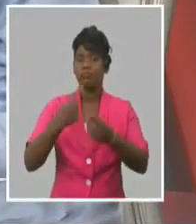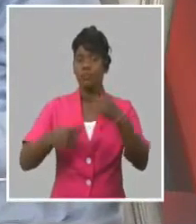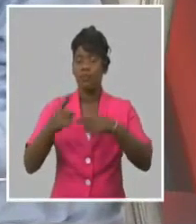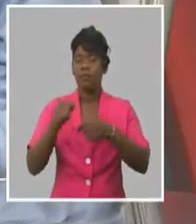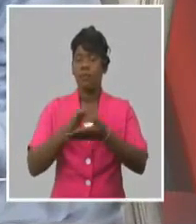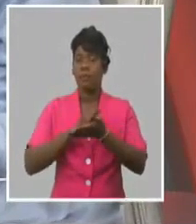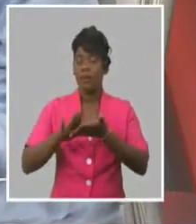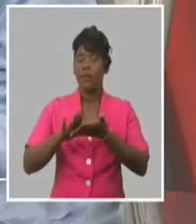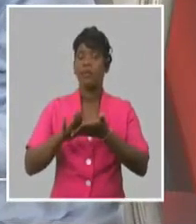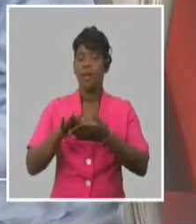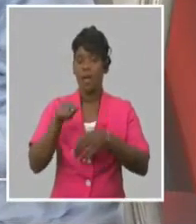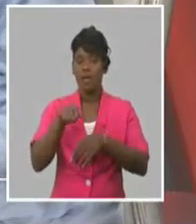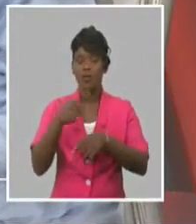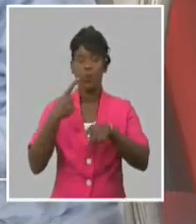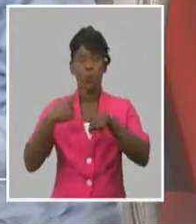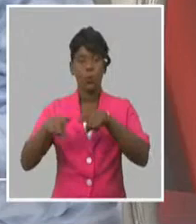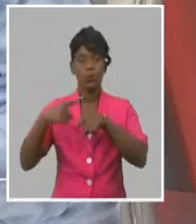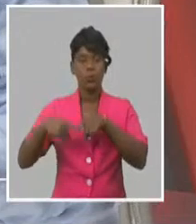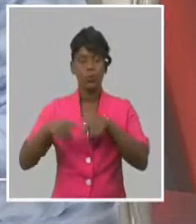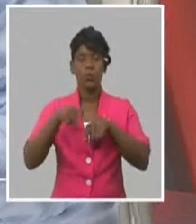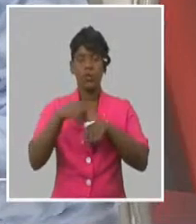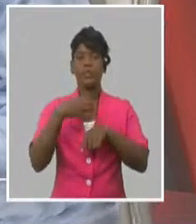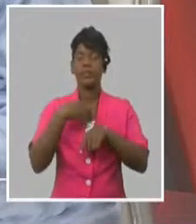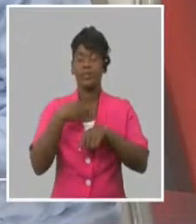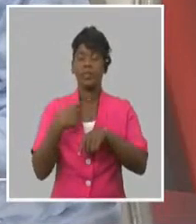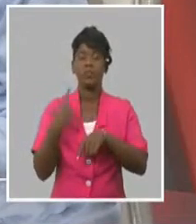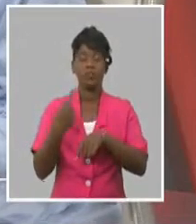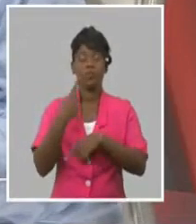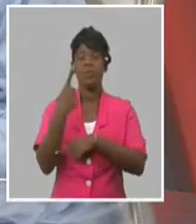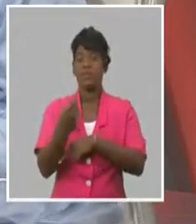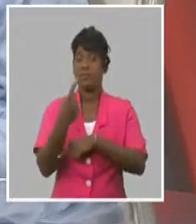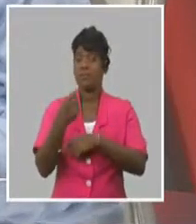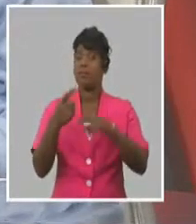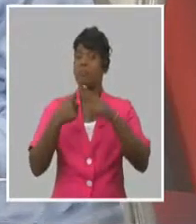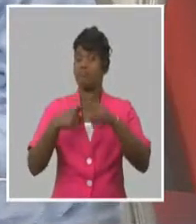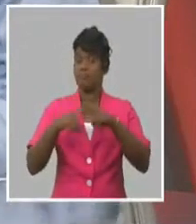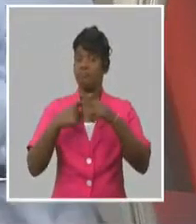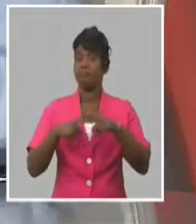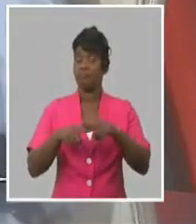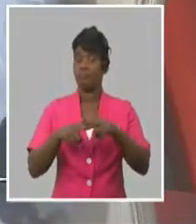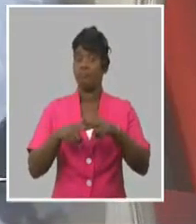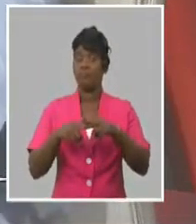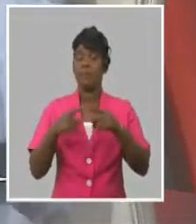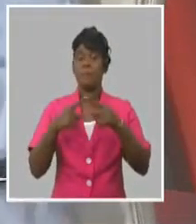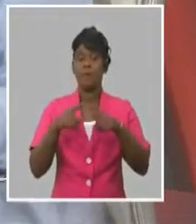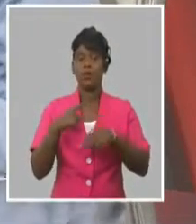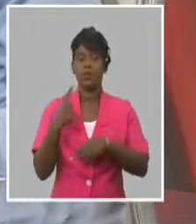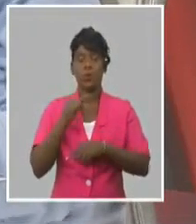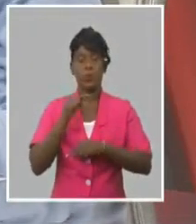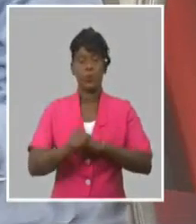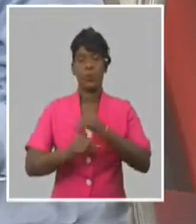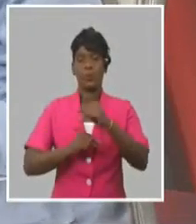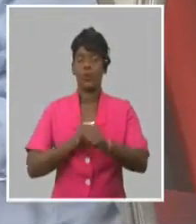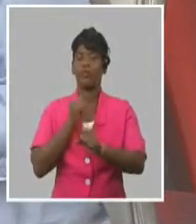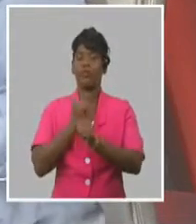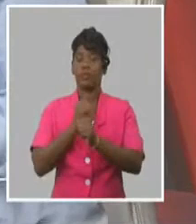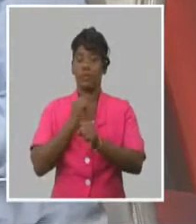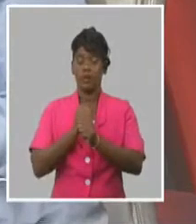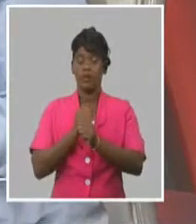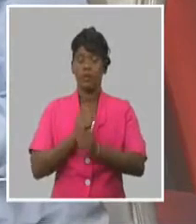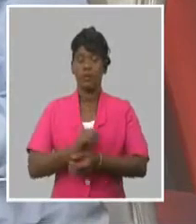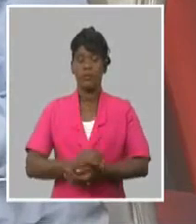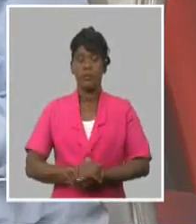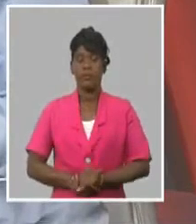y planteamos que es una transformación que la economía nuestra necesita y que la hemos estado trabajando ya desde hace un